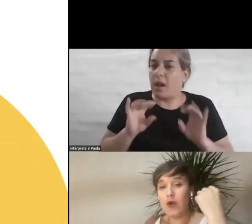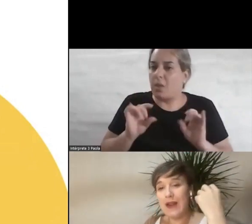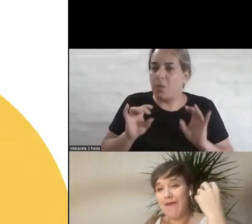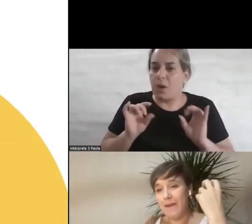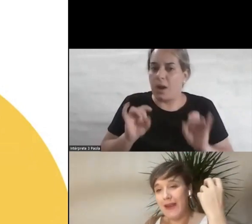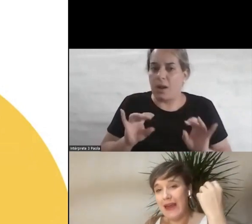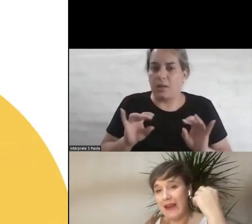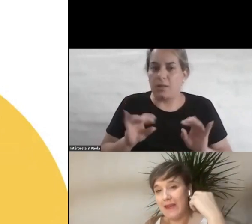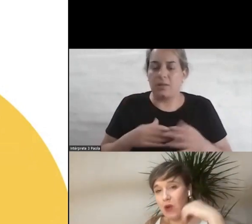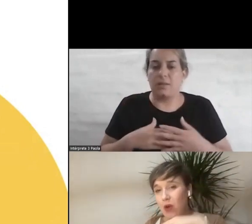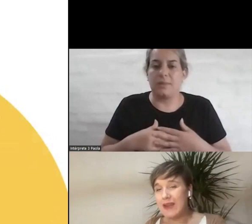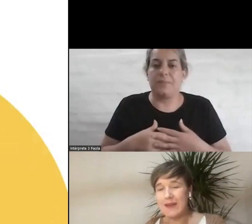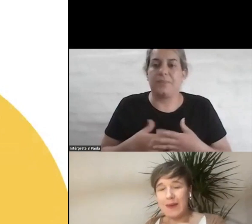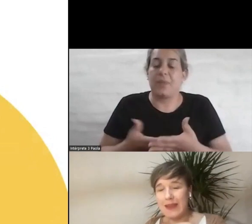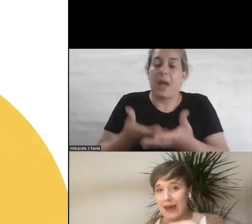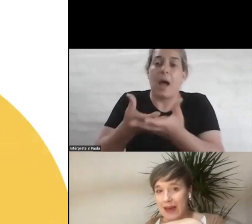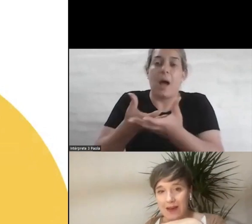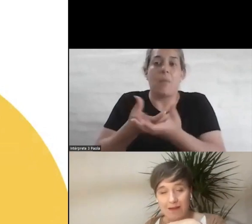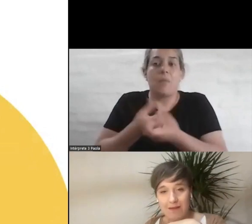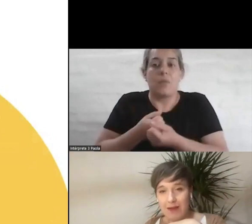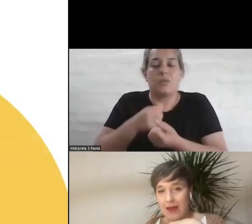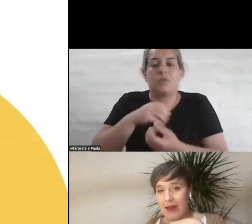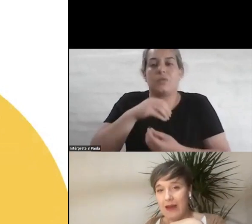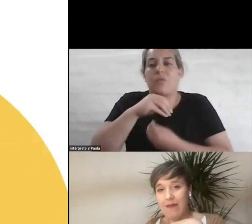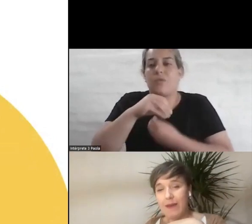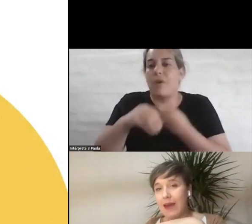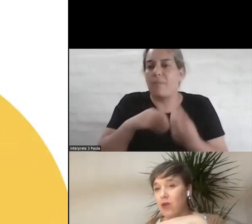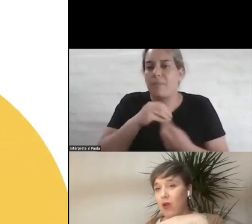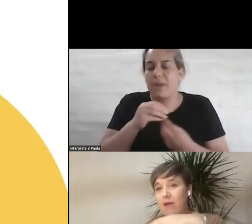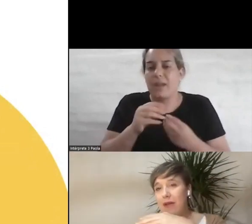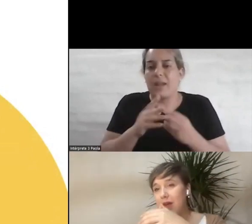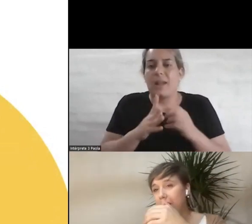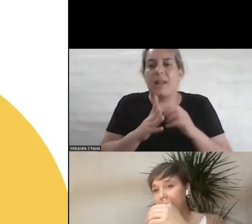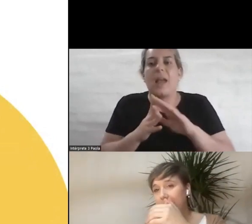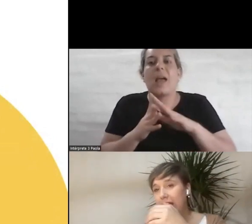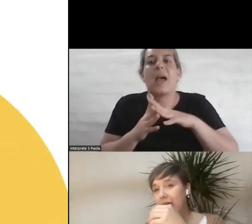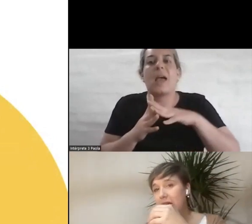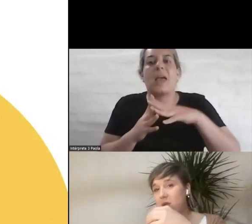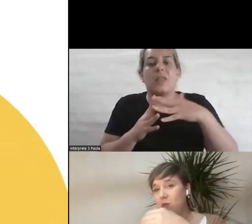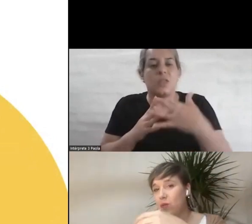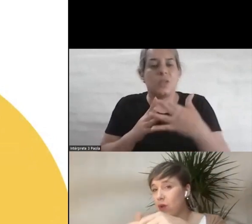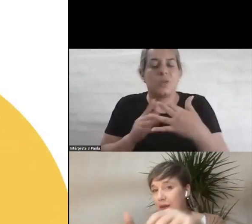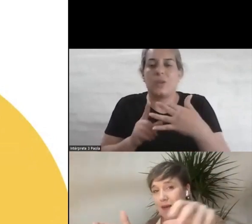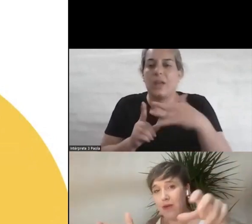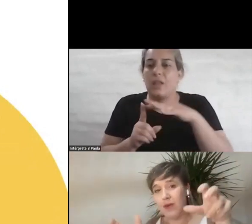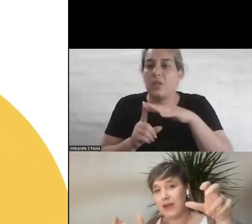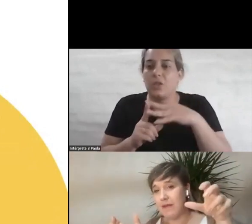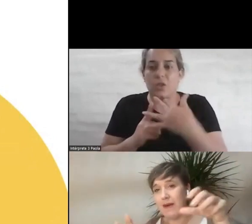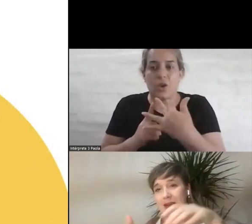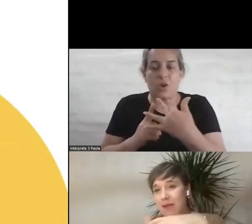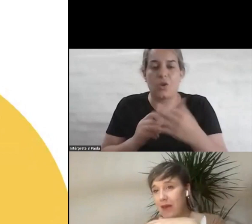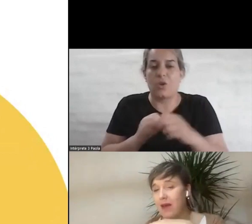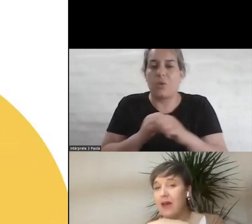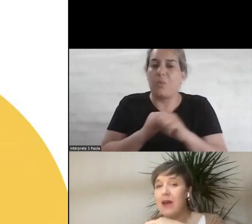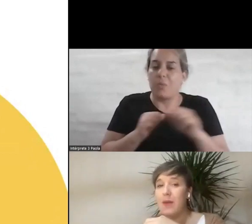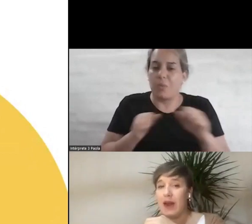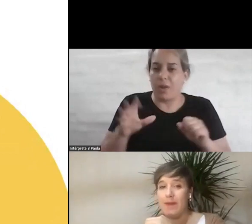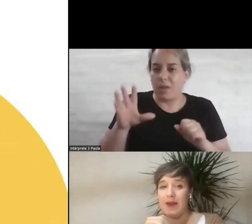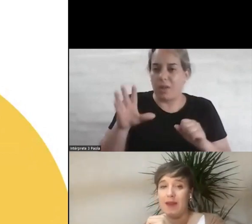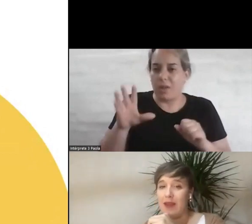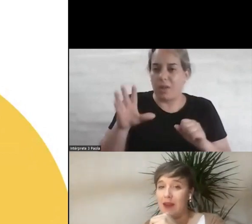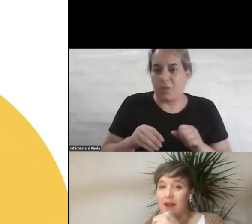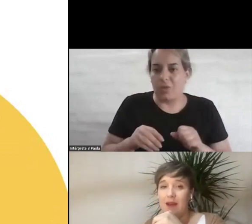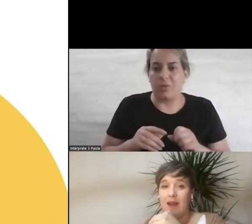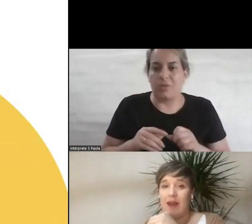El apoyo de la familia y del entorno es vital. La familia y el entorno debe generar un muro alrededor de esa mamá y ese bebé